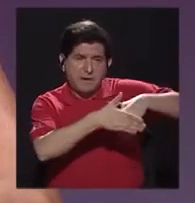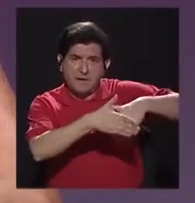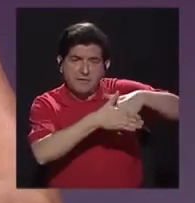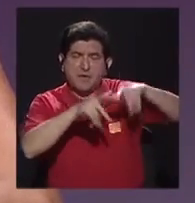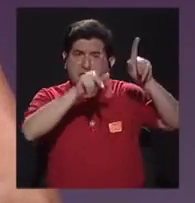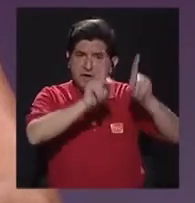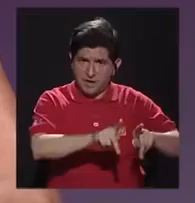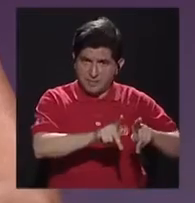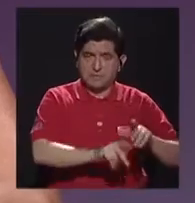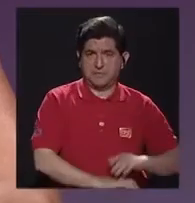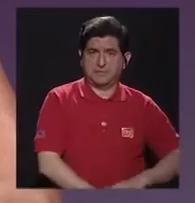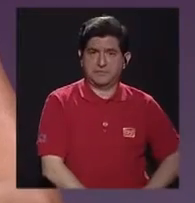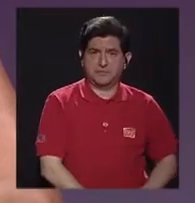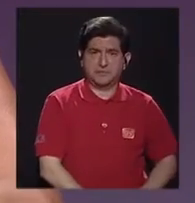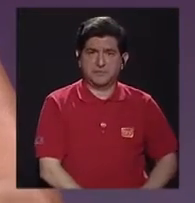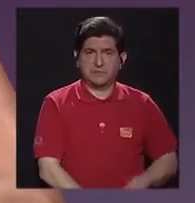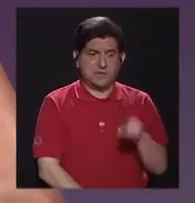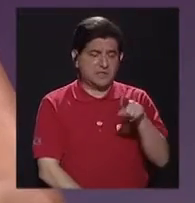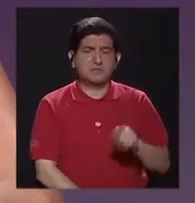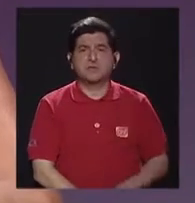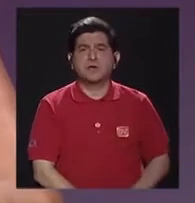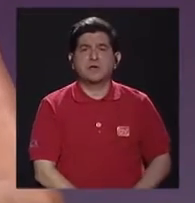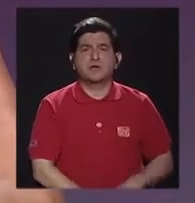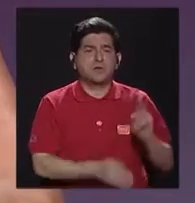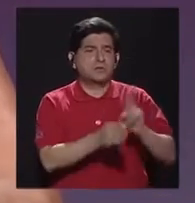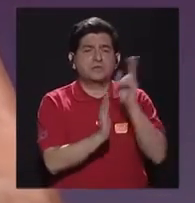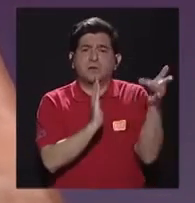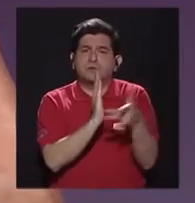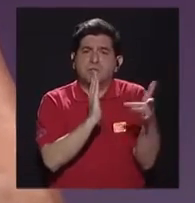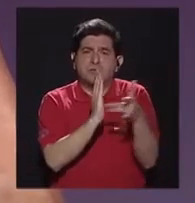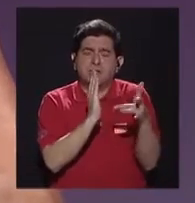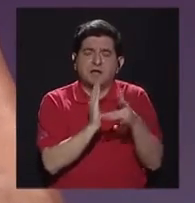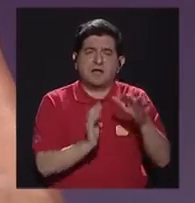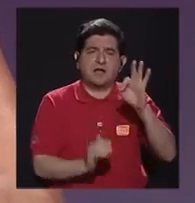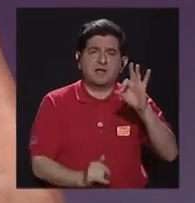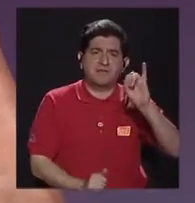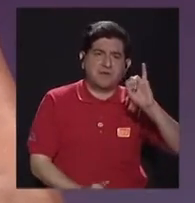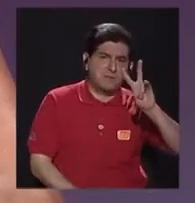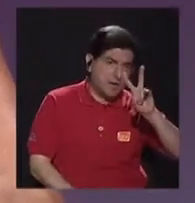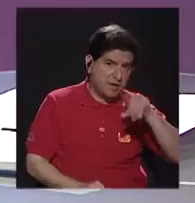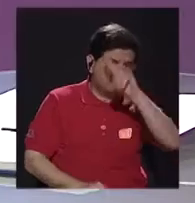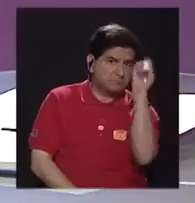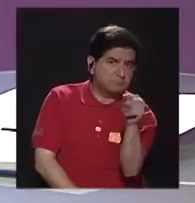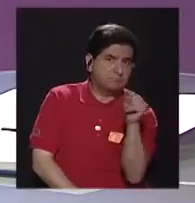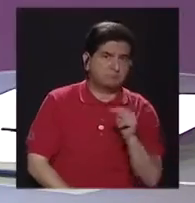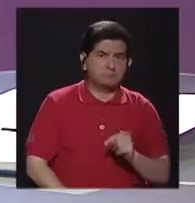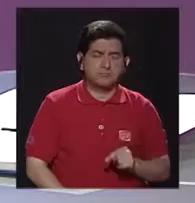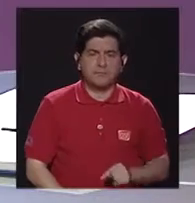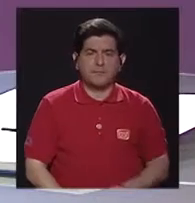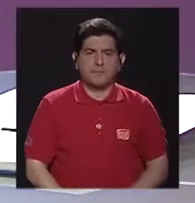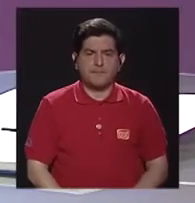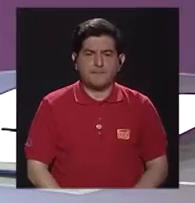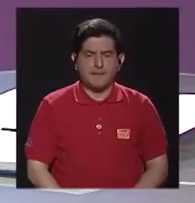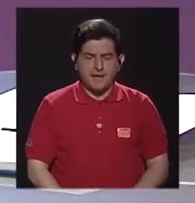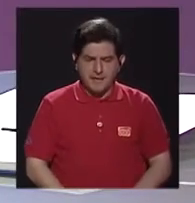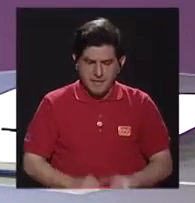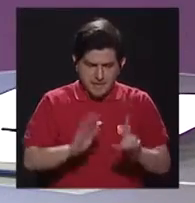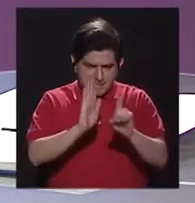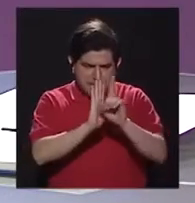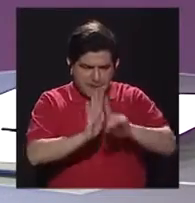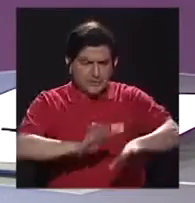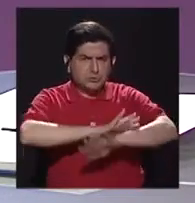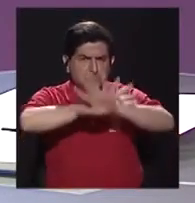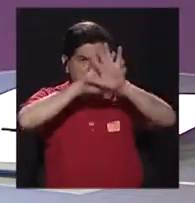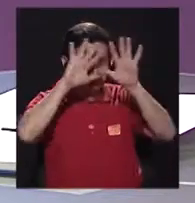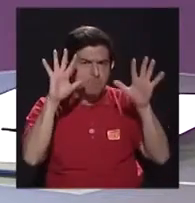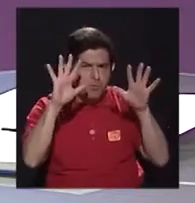personas de la utilización de la técnica de fertilización in vitro? Bueno, hay un derecho clarísimo,